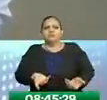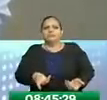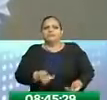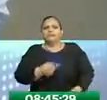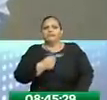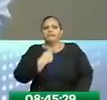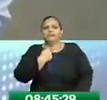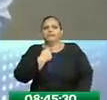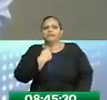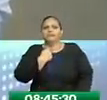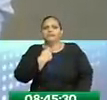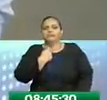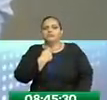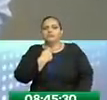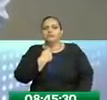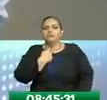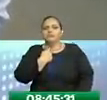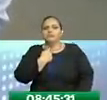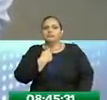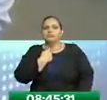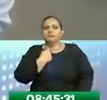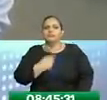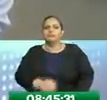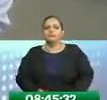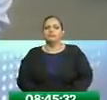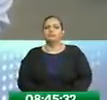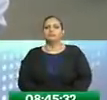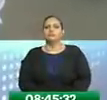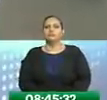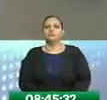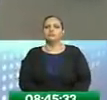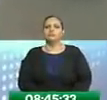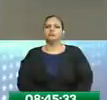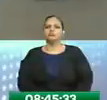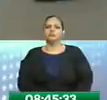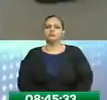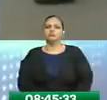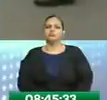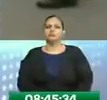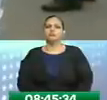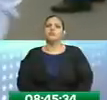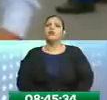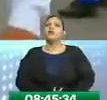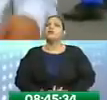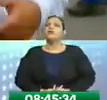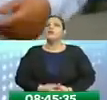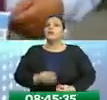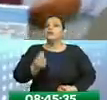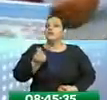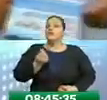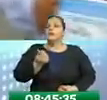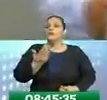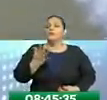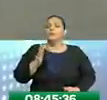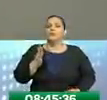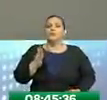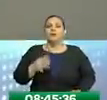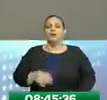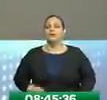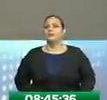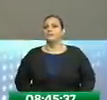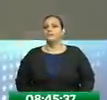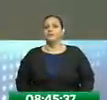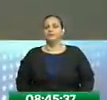como de relegarla a que pague un dinero que no lo tiene, porque